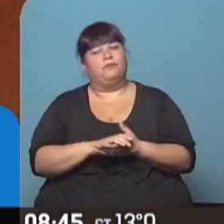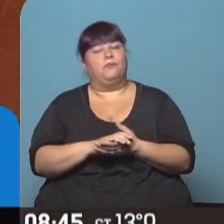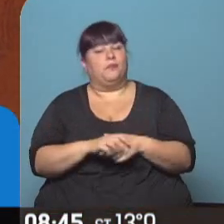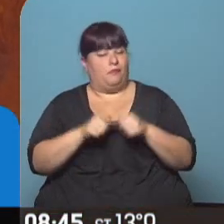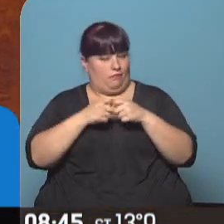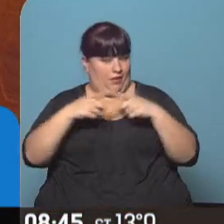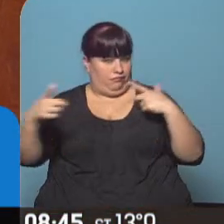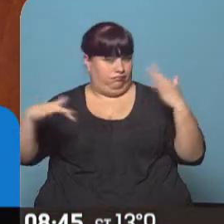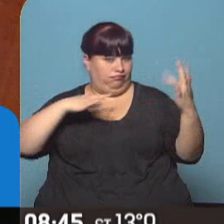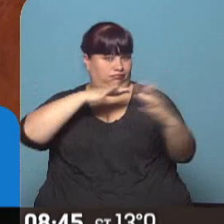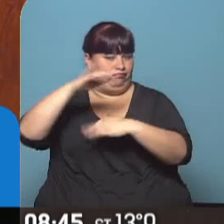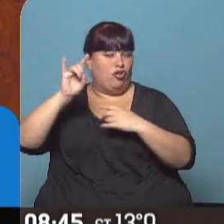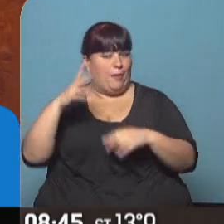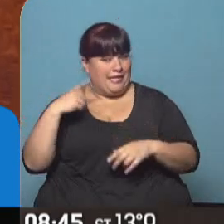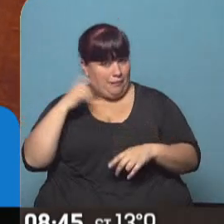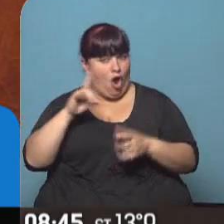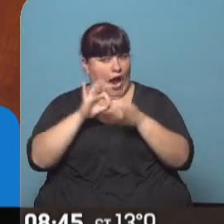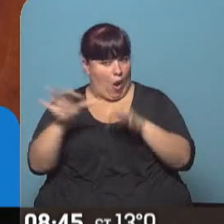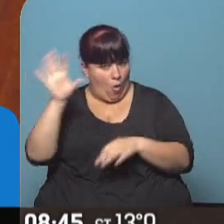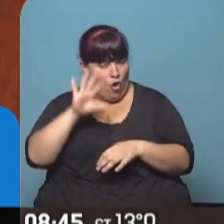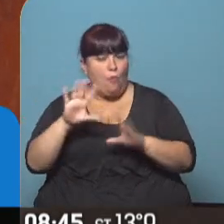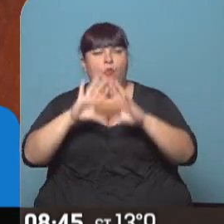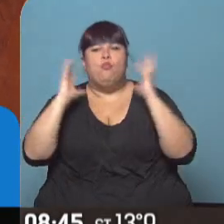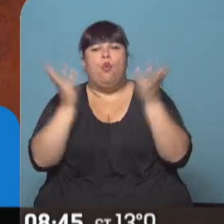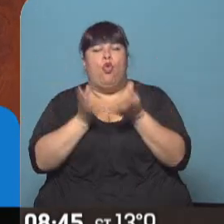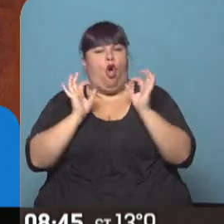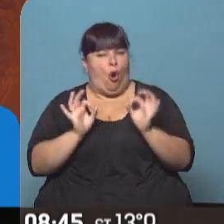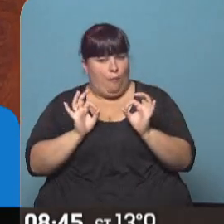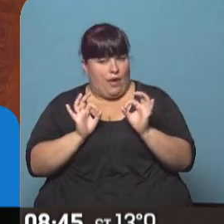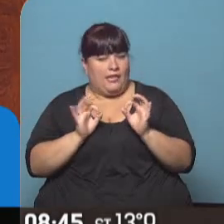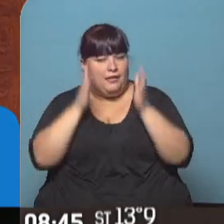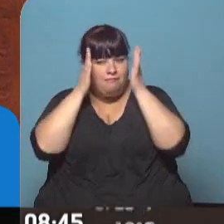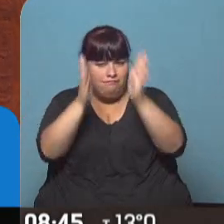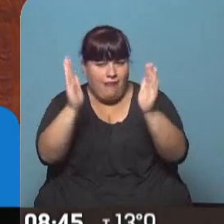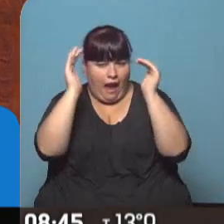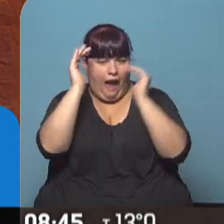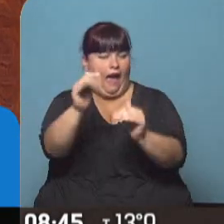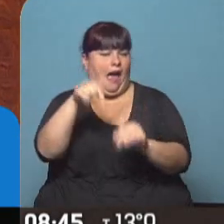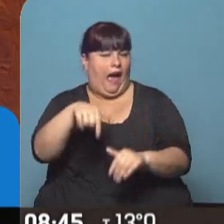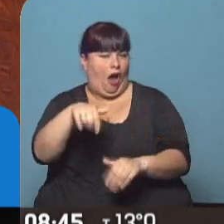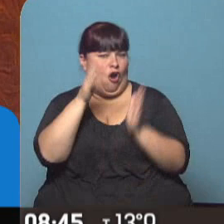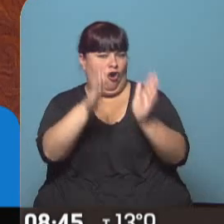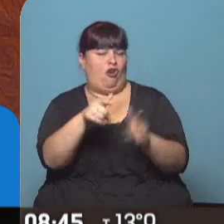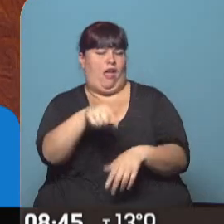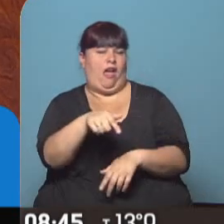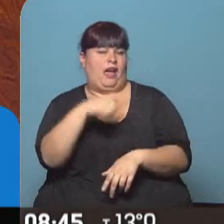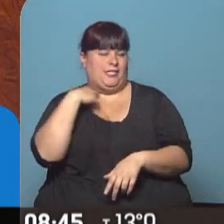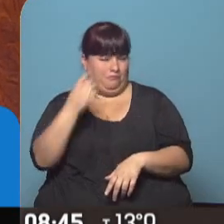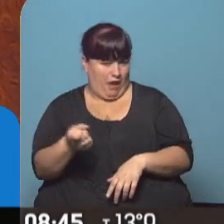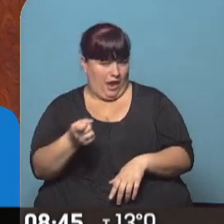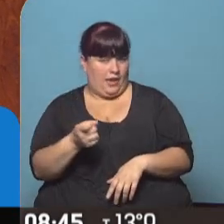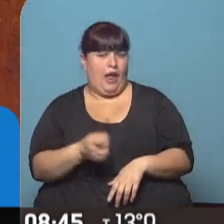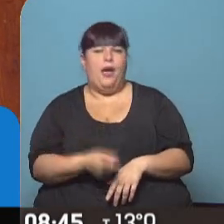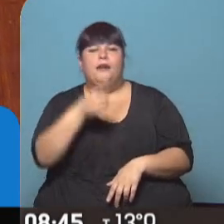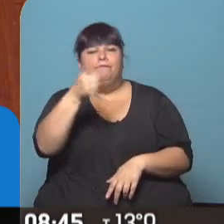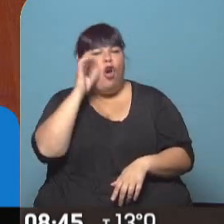generando repercusión no solamente en España, sino en Europa, en el mundo entero. Los ojos están puestos por estas horas en España. Su